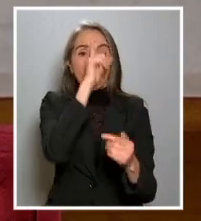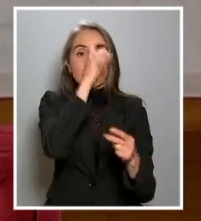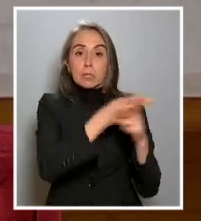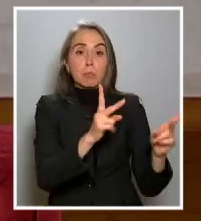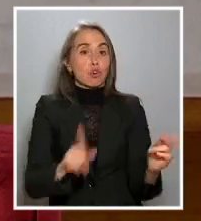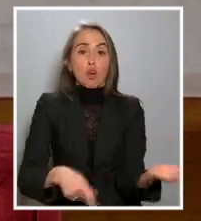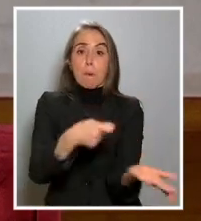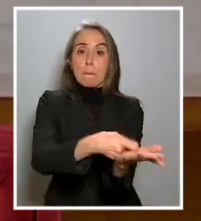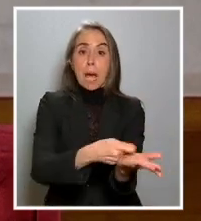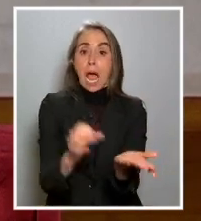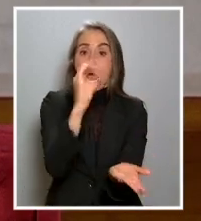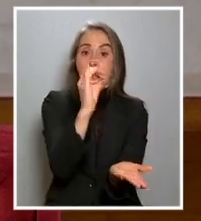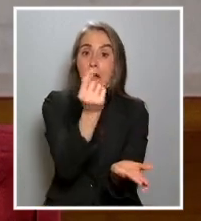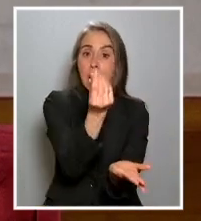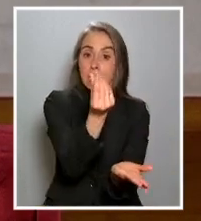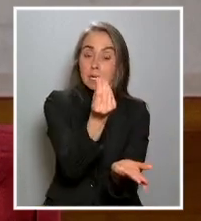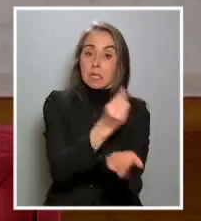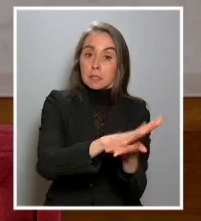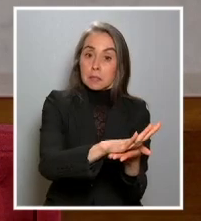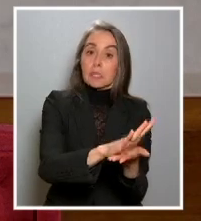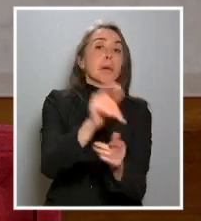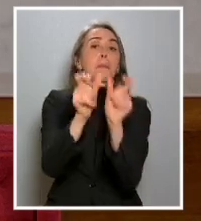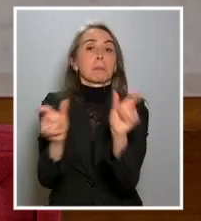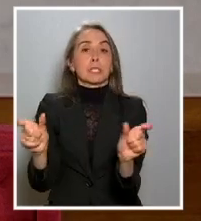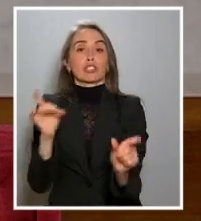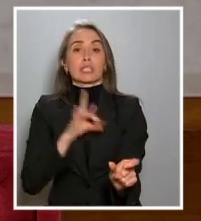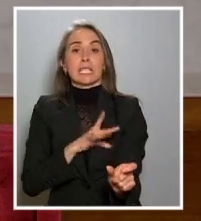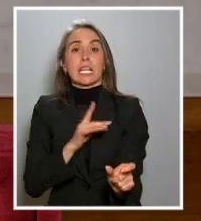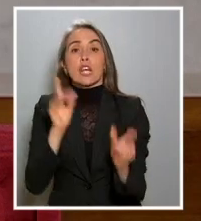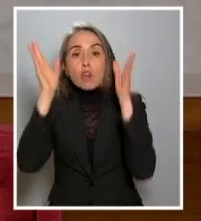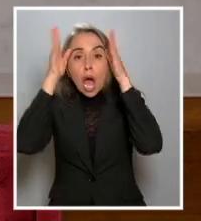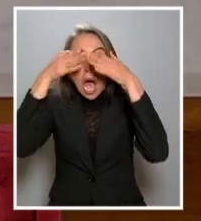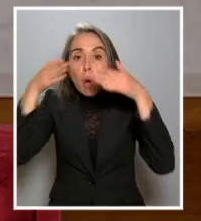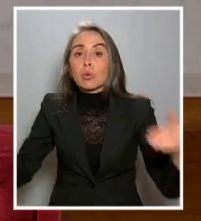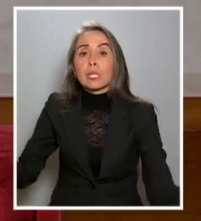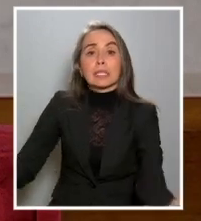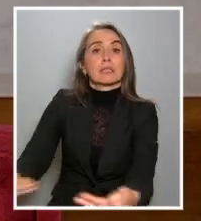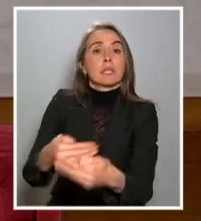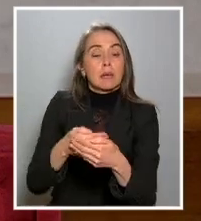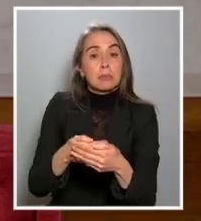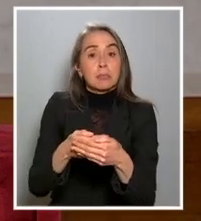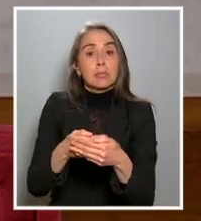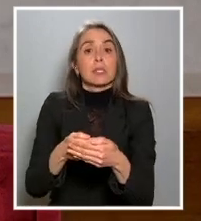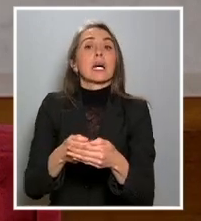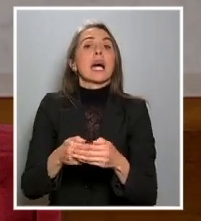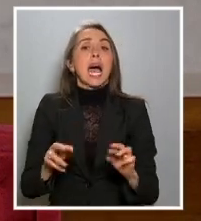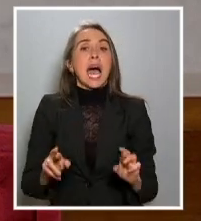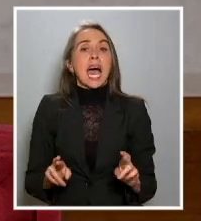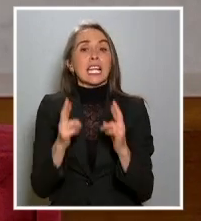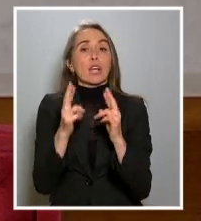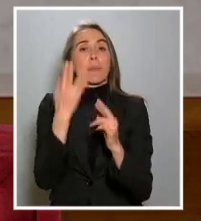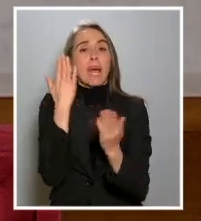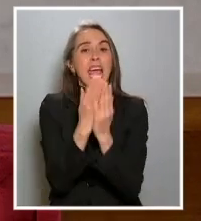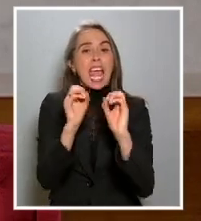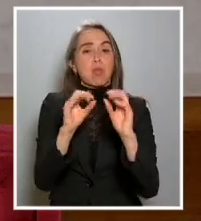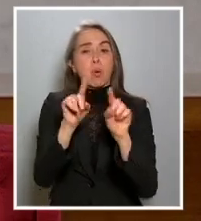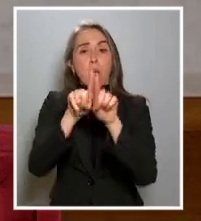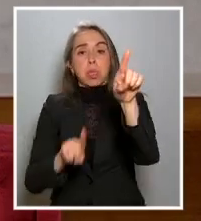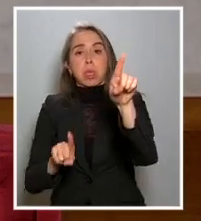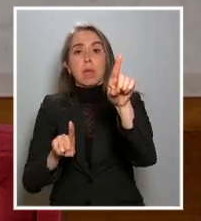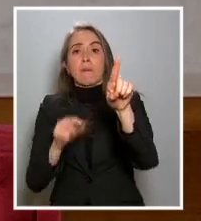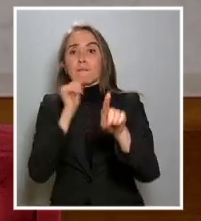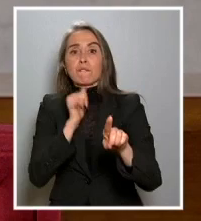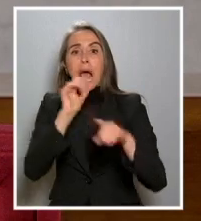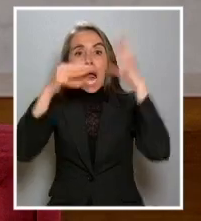pública y son acogidos los compatriotas con condición del espectro autista. Estamos recuperando los rezagos educativos derivados de la